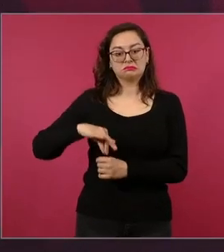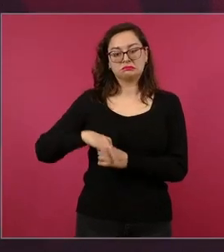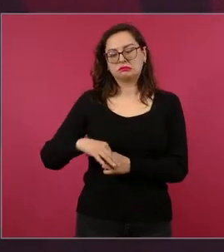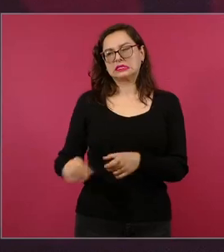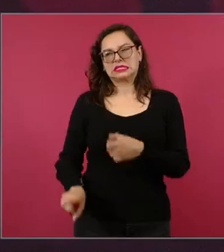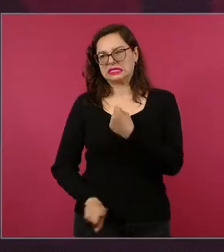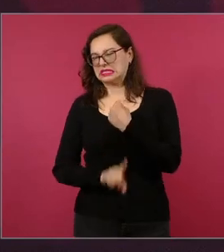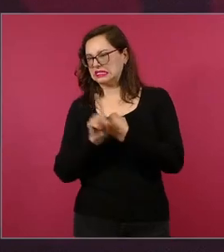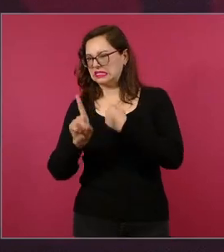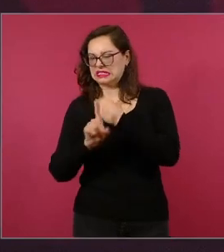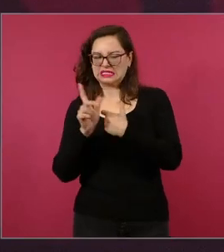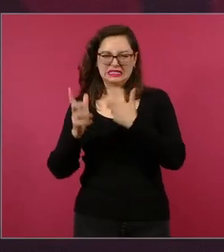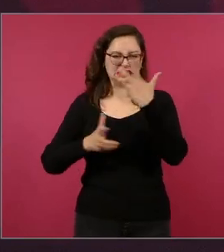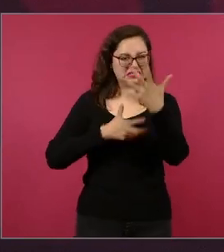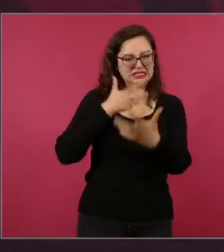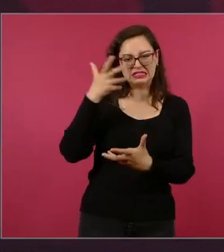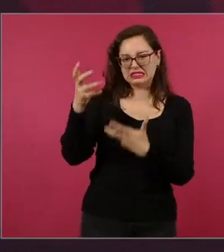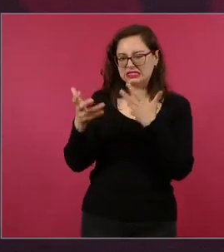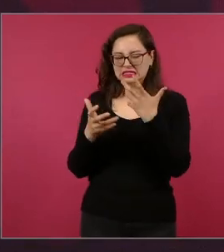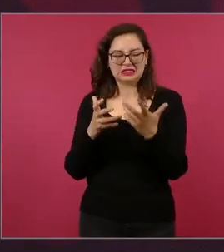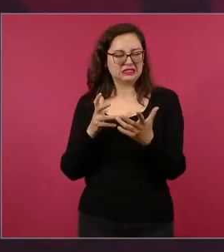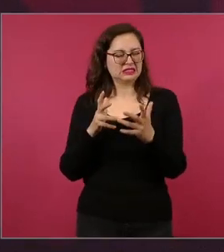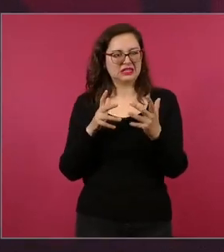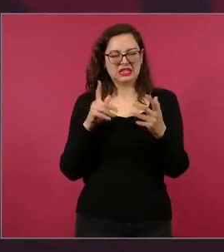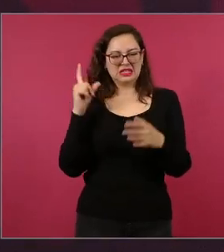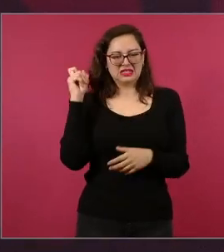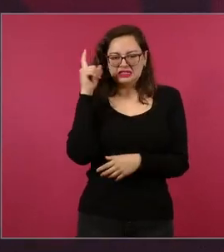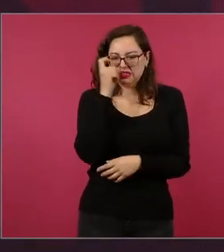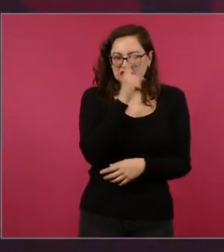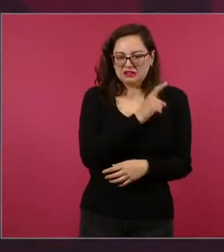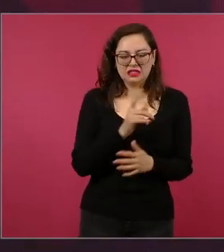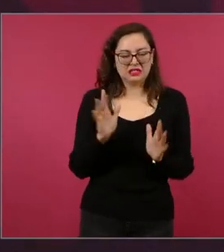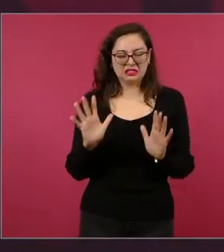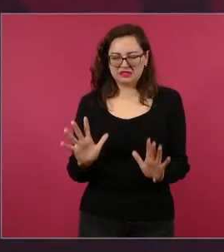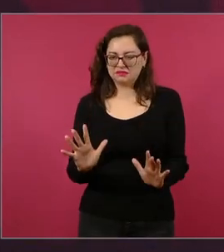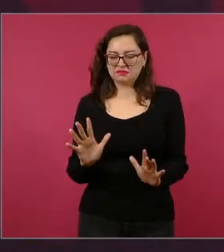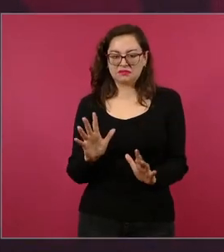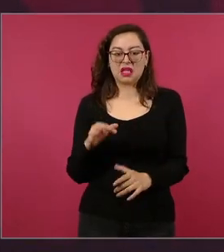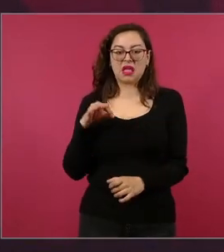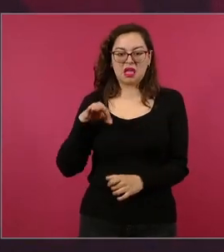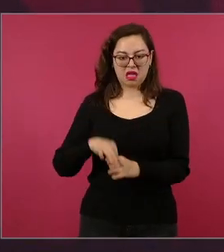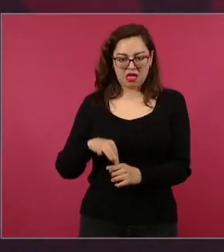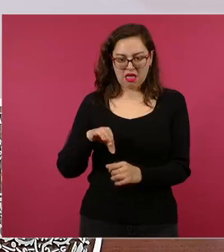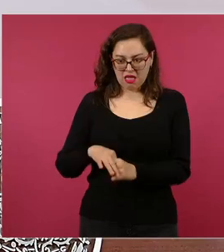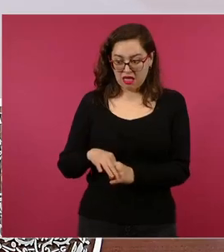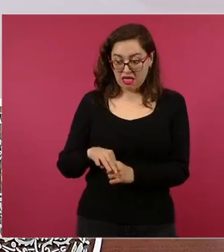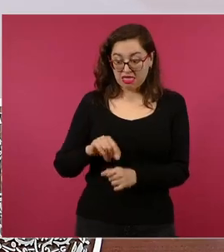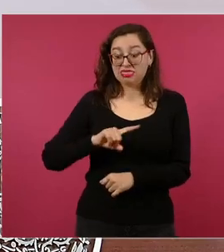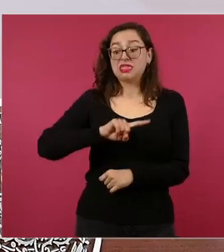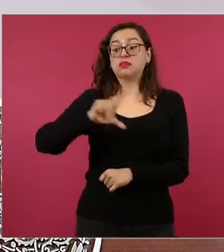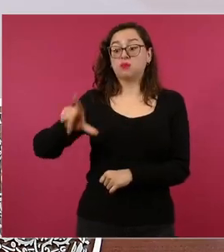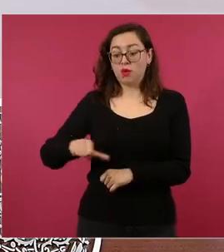y como que había que esperar a que pasara la elección para